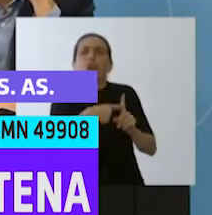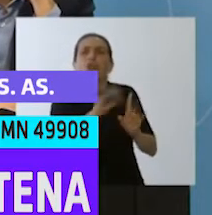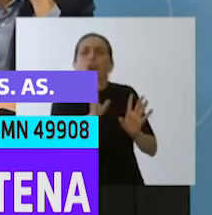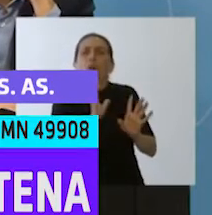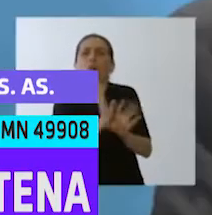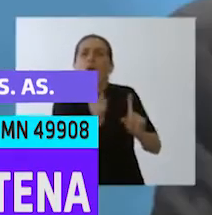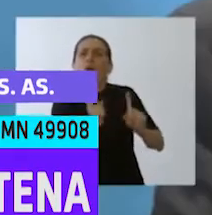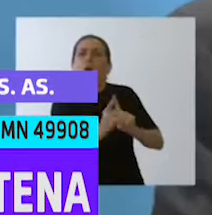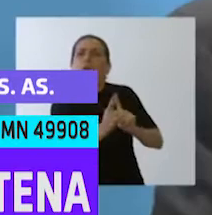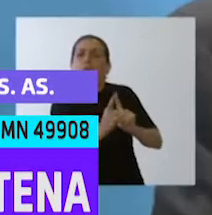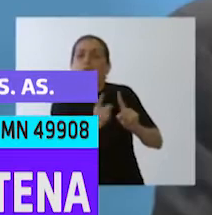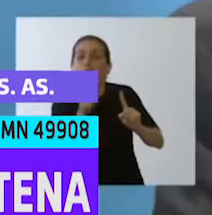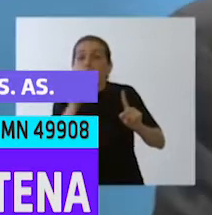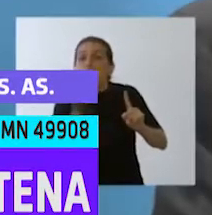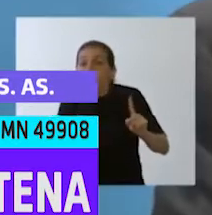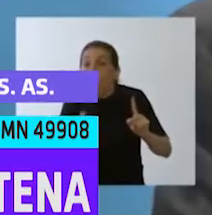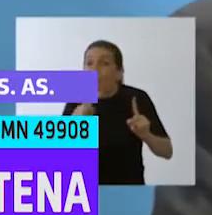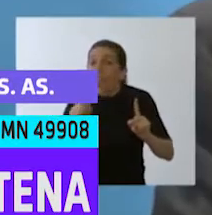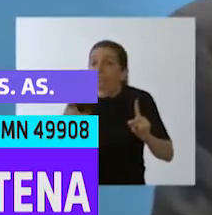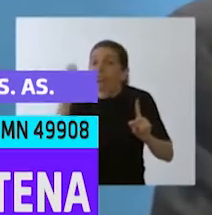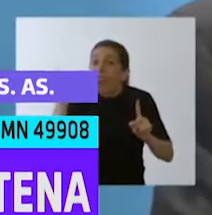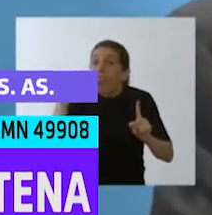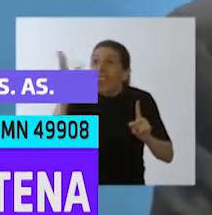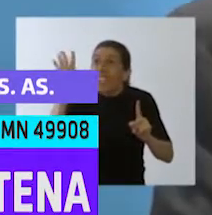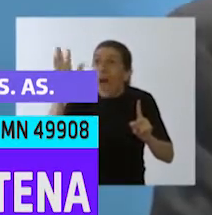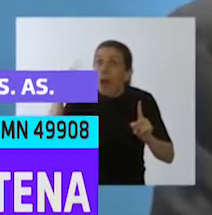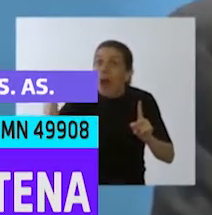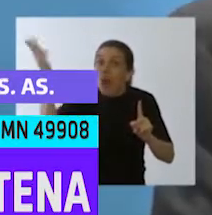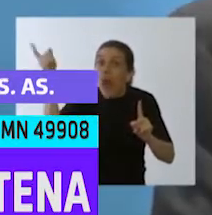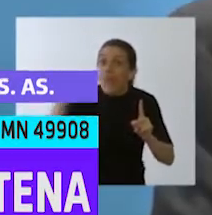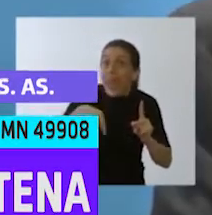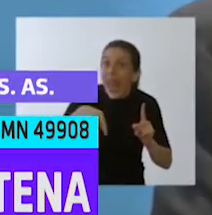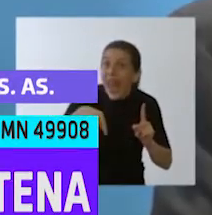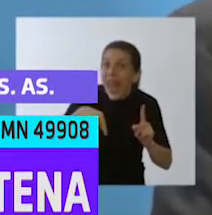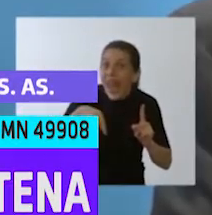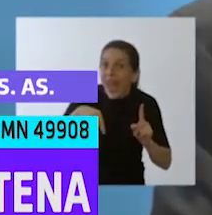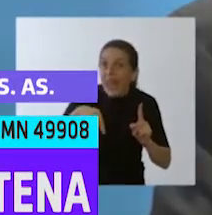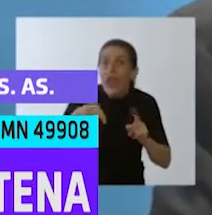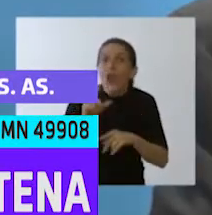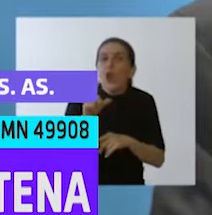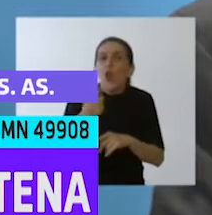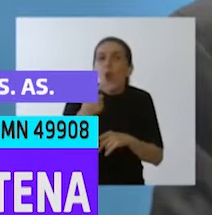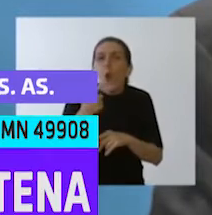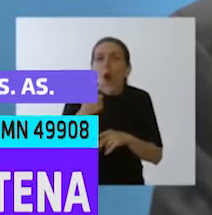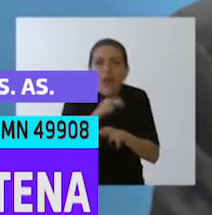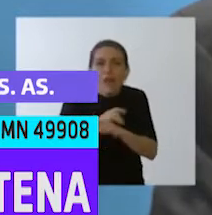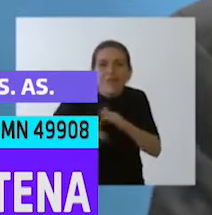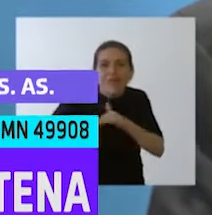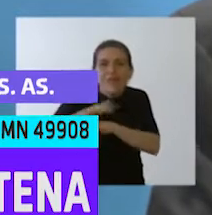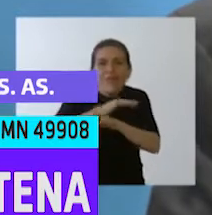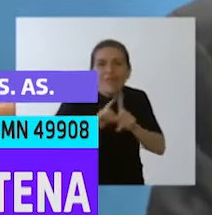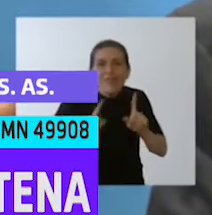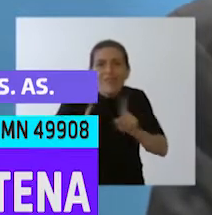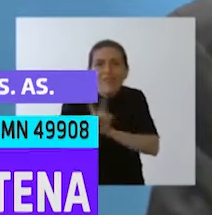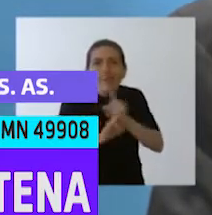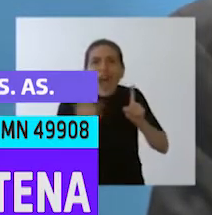medidas. A nivel país, las medidas de prolongación o no se han definido todavía. Uh-huh. Y